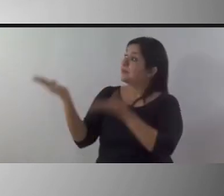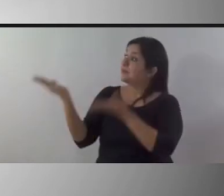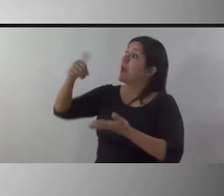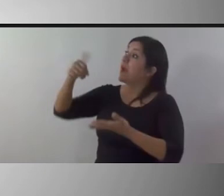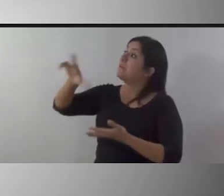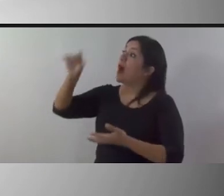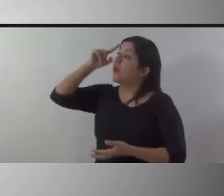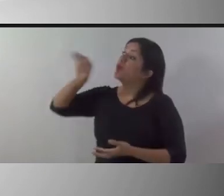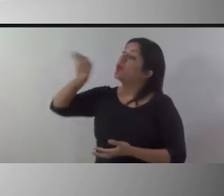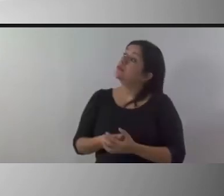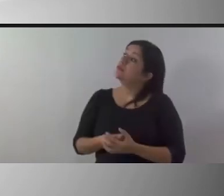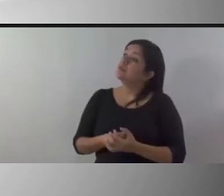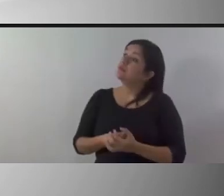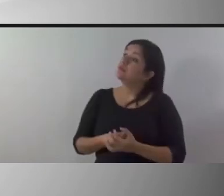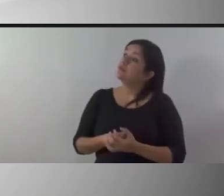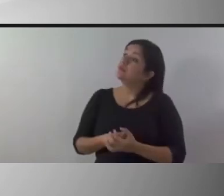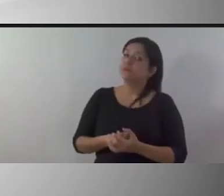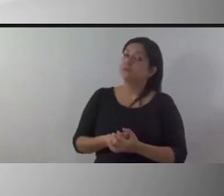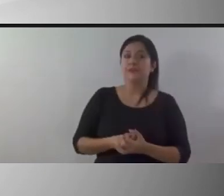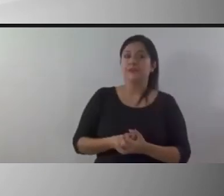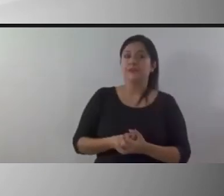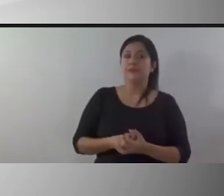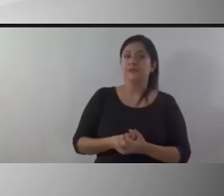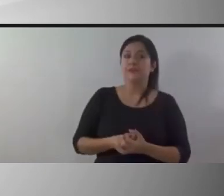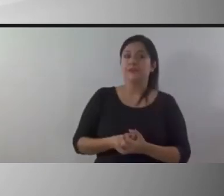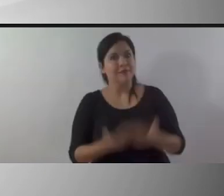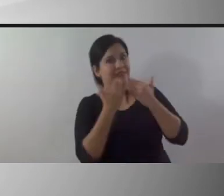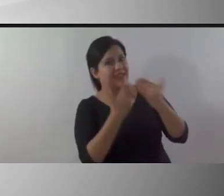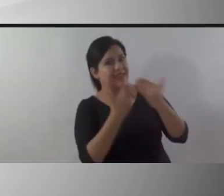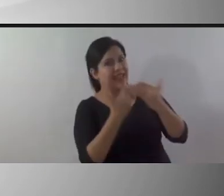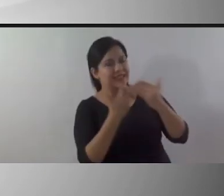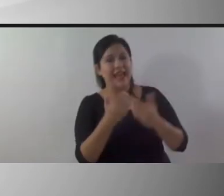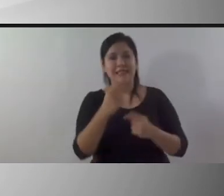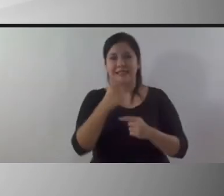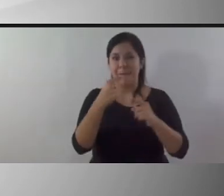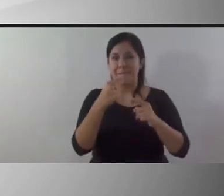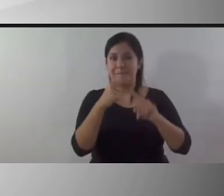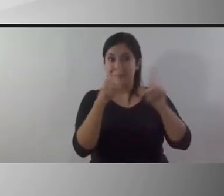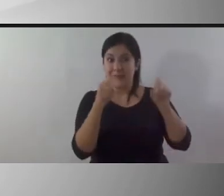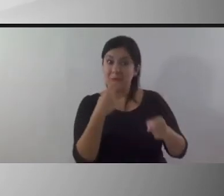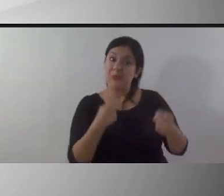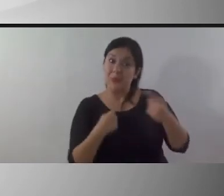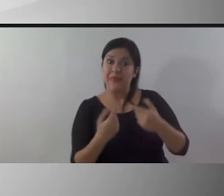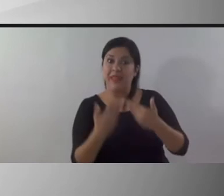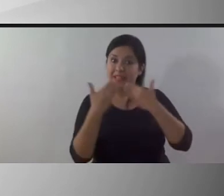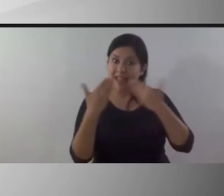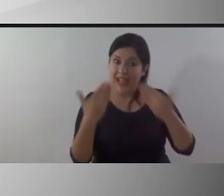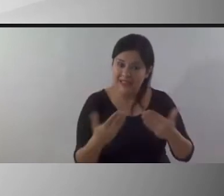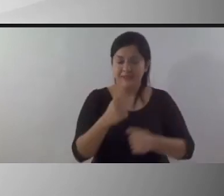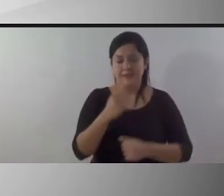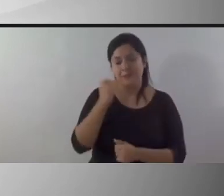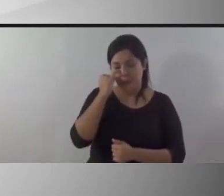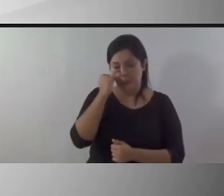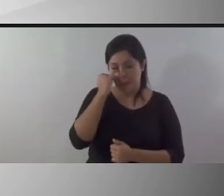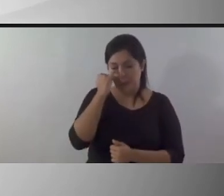piensa. Muchas gracias. Gracias, Fran, por la pregunta.